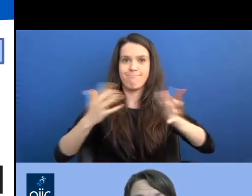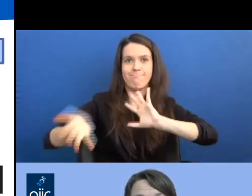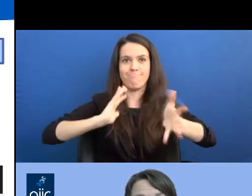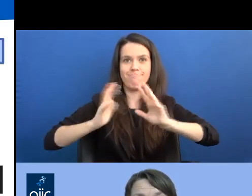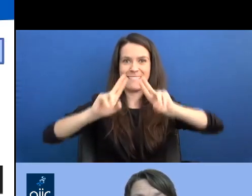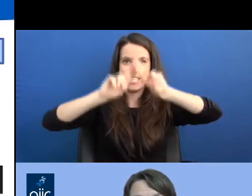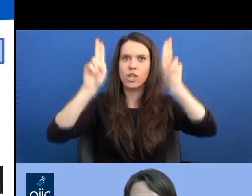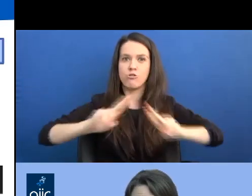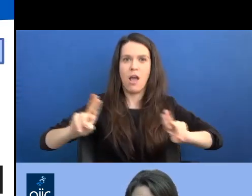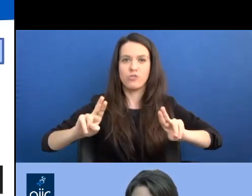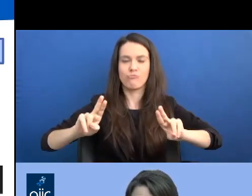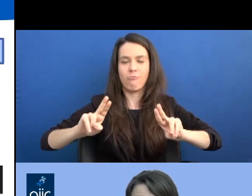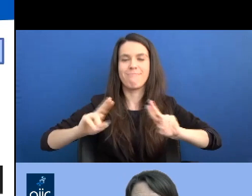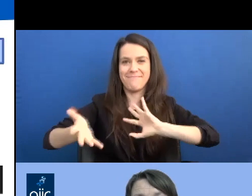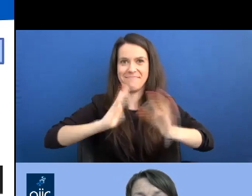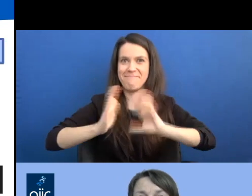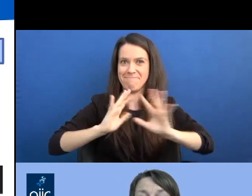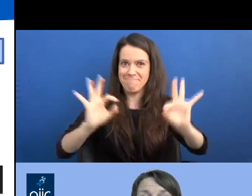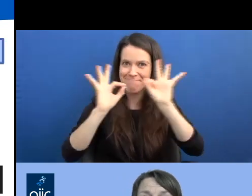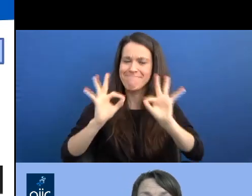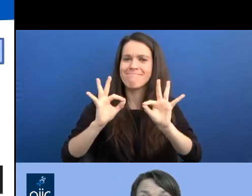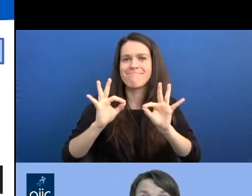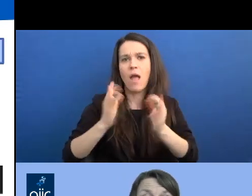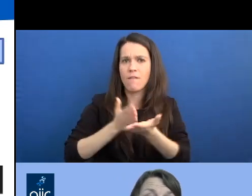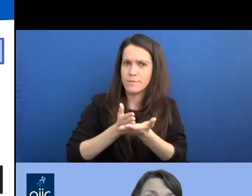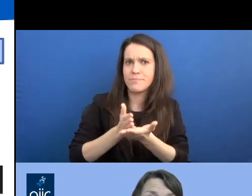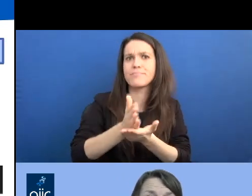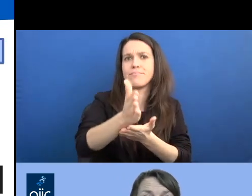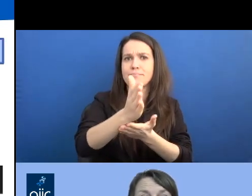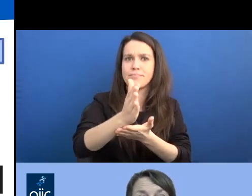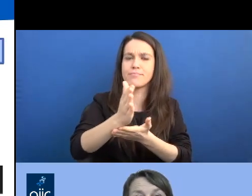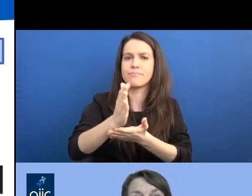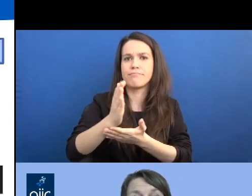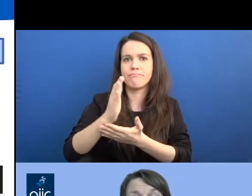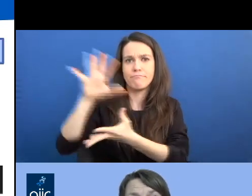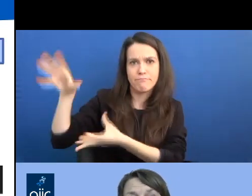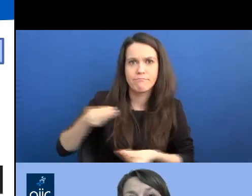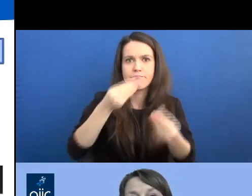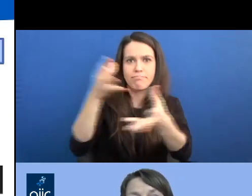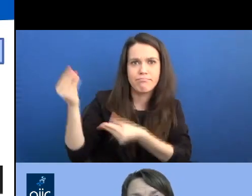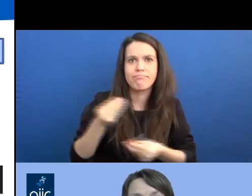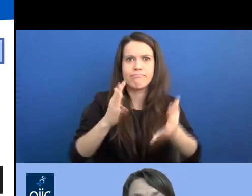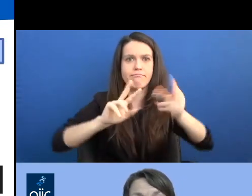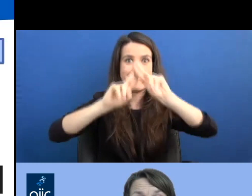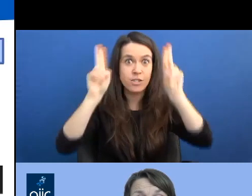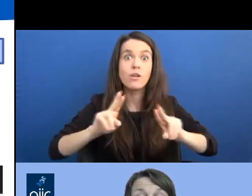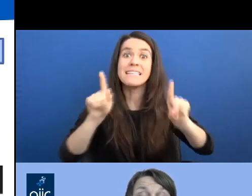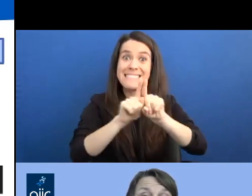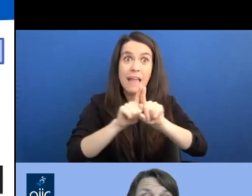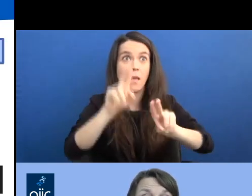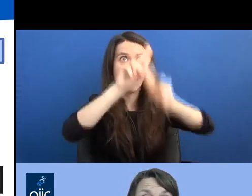interpretación. Pueden ver que tenemos la opción de lengua de signos internacional. Vamos a tener la opción